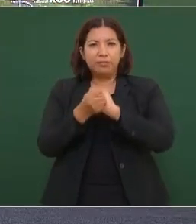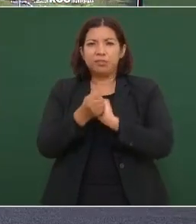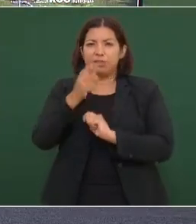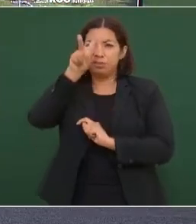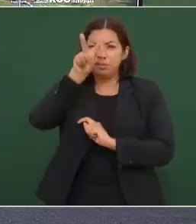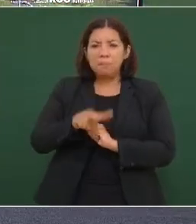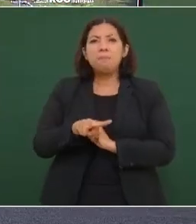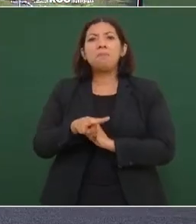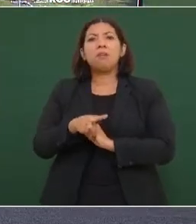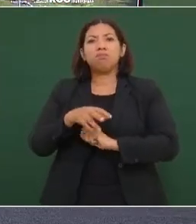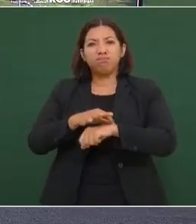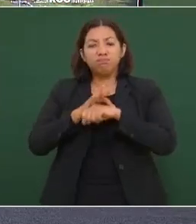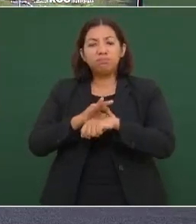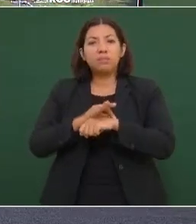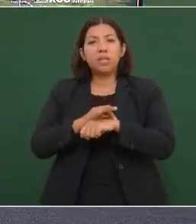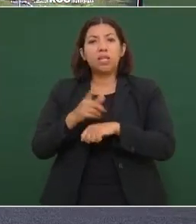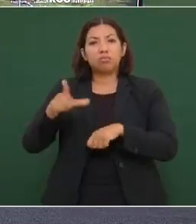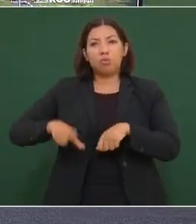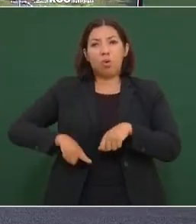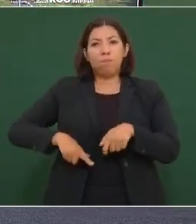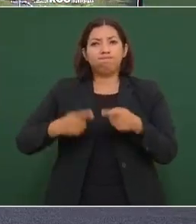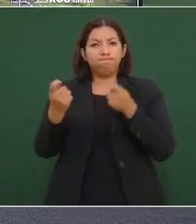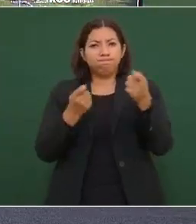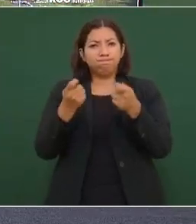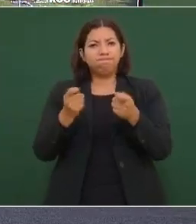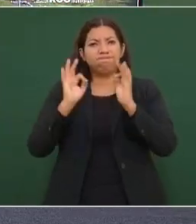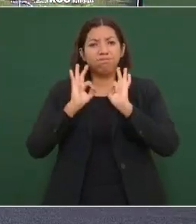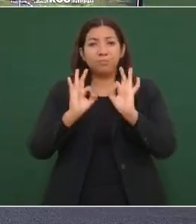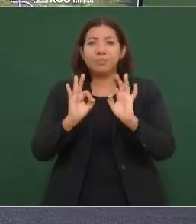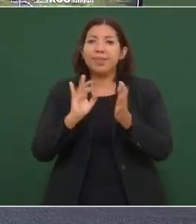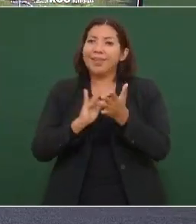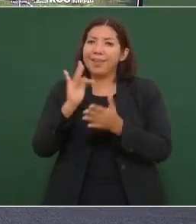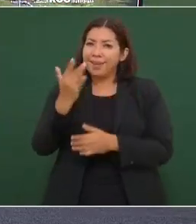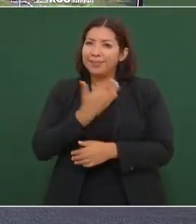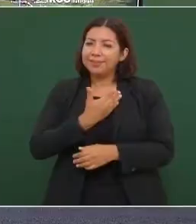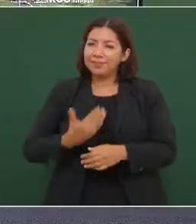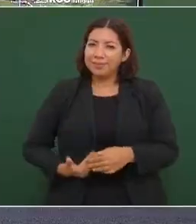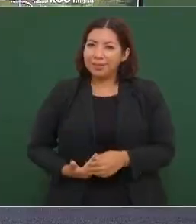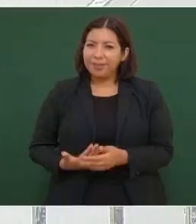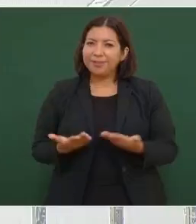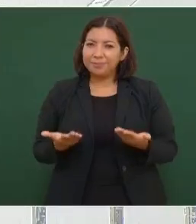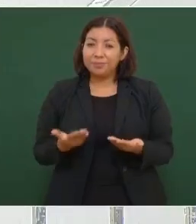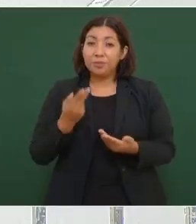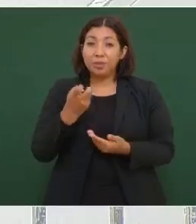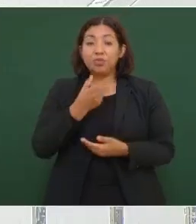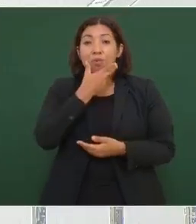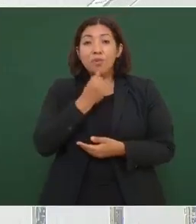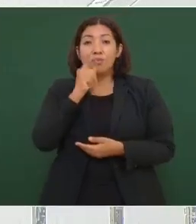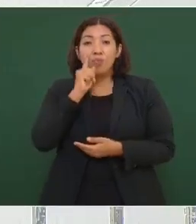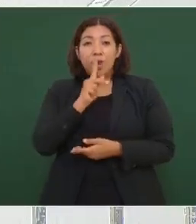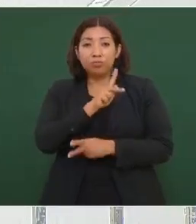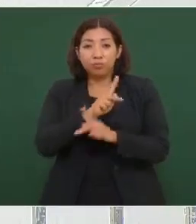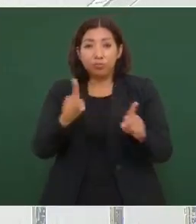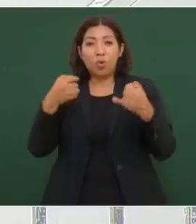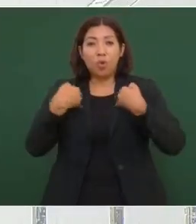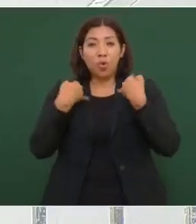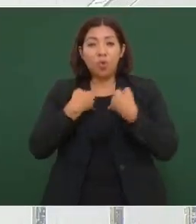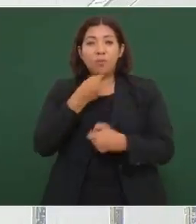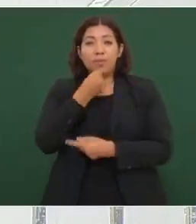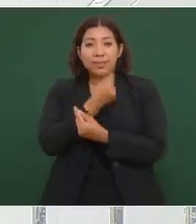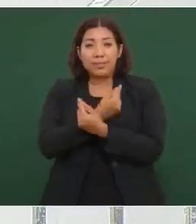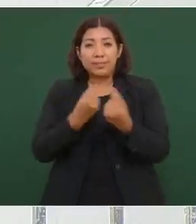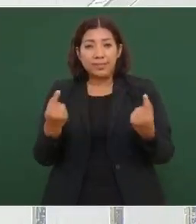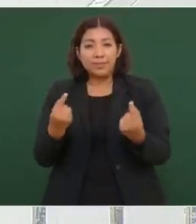una nueva forma de gobernar. Gracias a su apoyo incondicional, señor presidente, hoy mujeres, hombres, adolescentes, niñas,